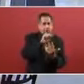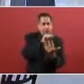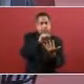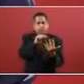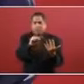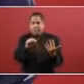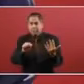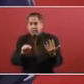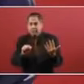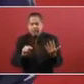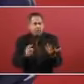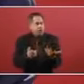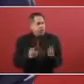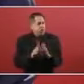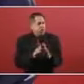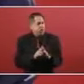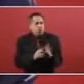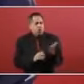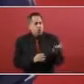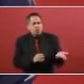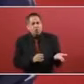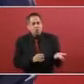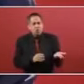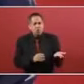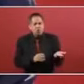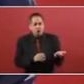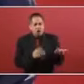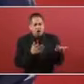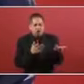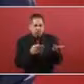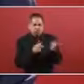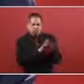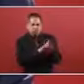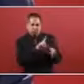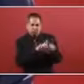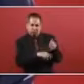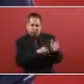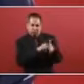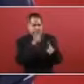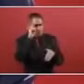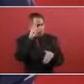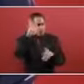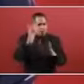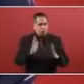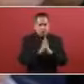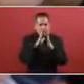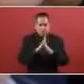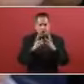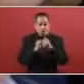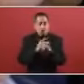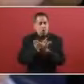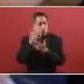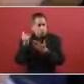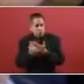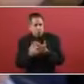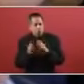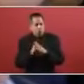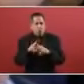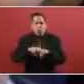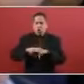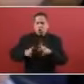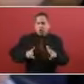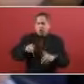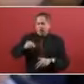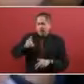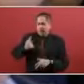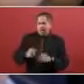otras. ¿Se le vetaría de futuras participaciones en otros proyectos como Tren